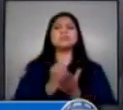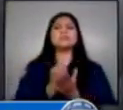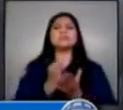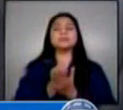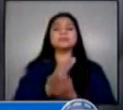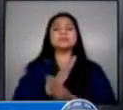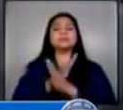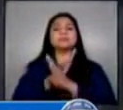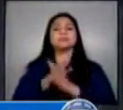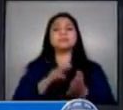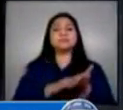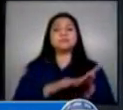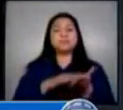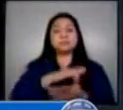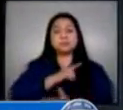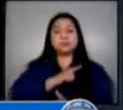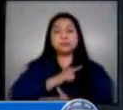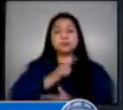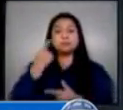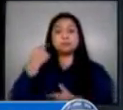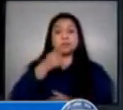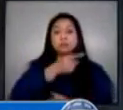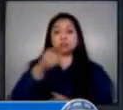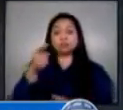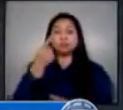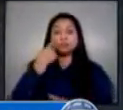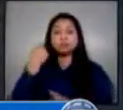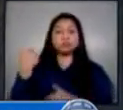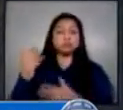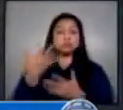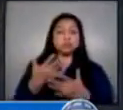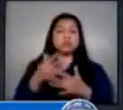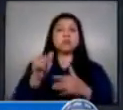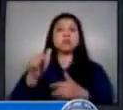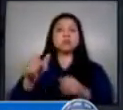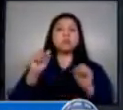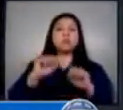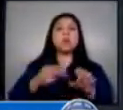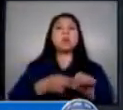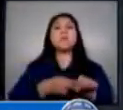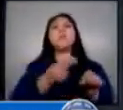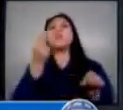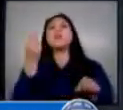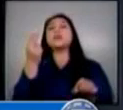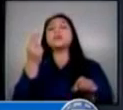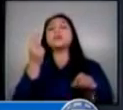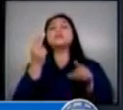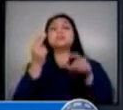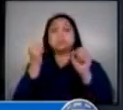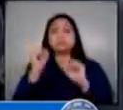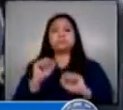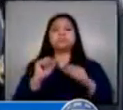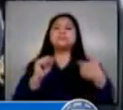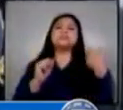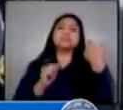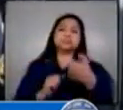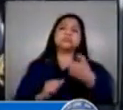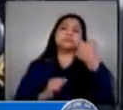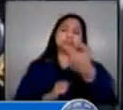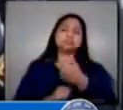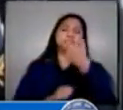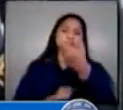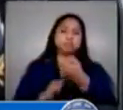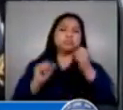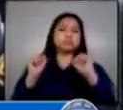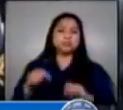para que ustedes cadetes de hoy el día de retiro cuenten con las pensiones correspondientes